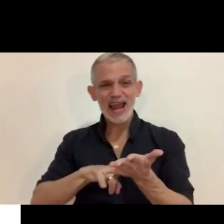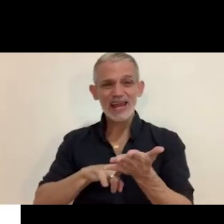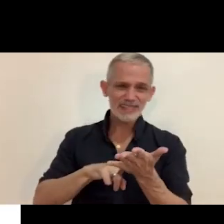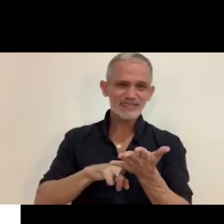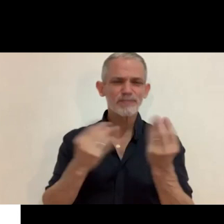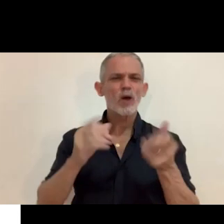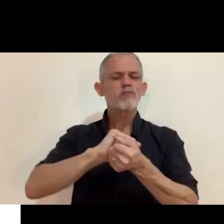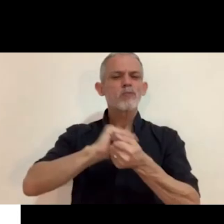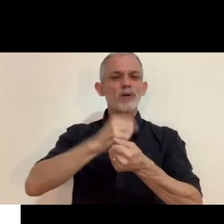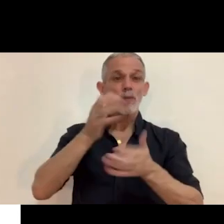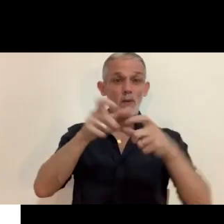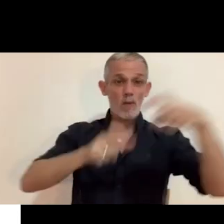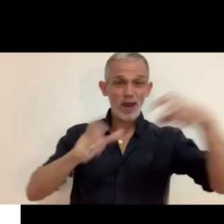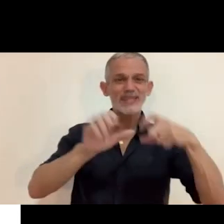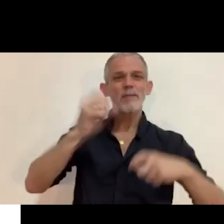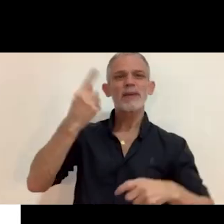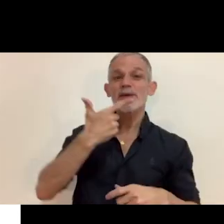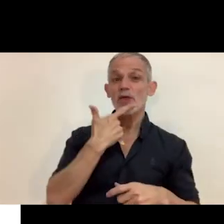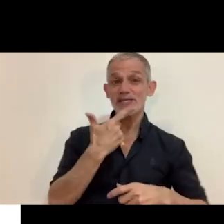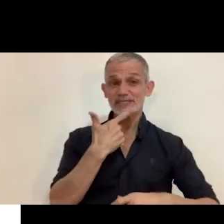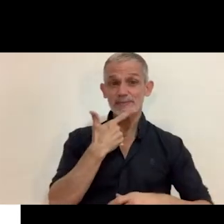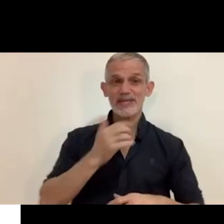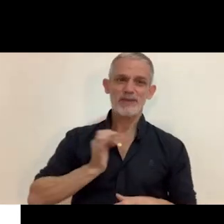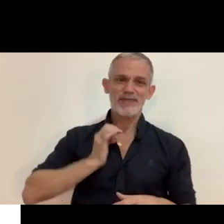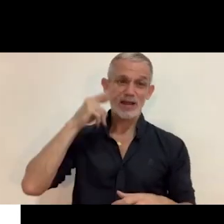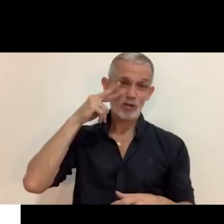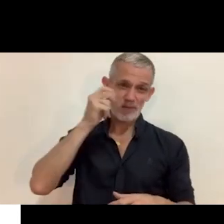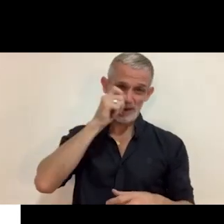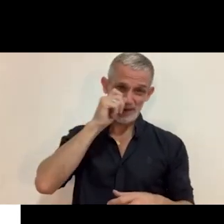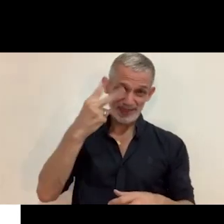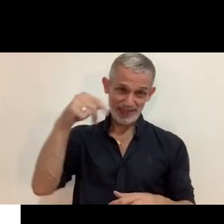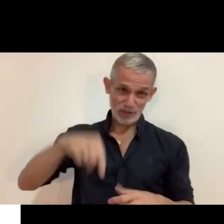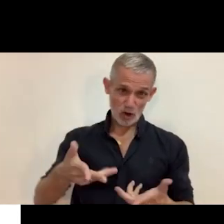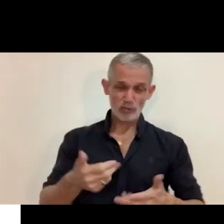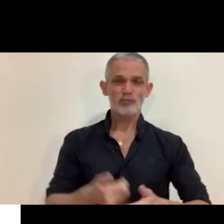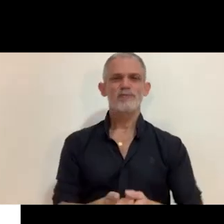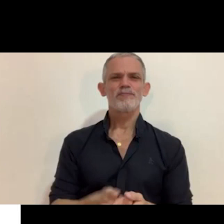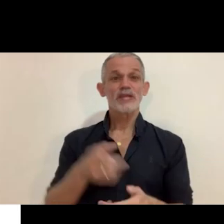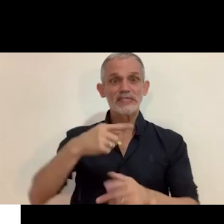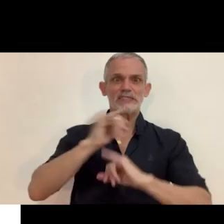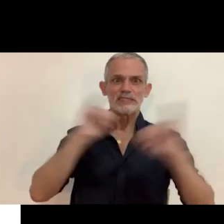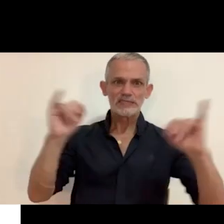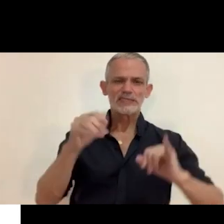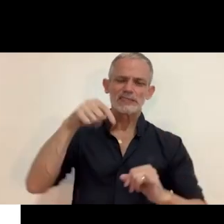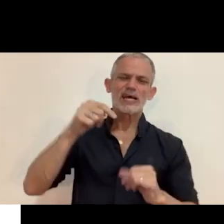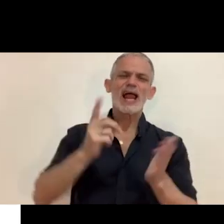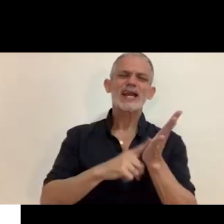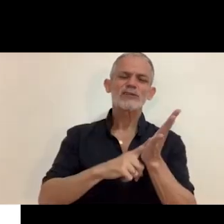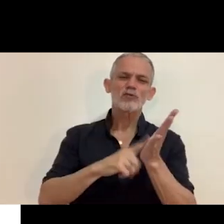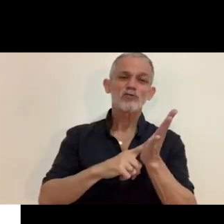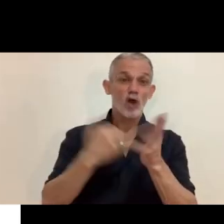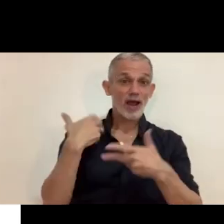en boletín el 1 de septiembre del 2022. Recordemos que oportunamente la resolución general